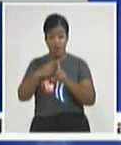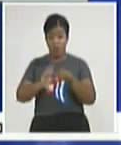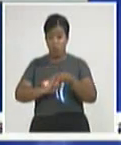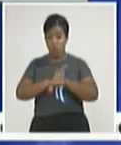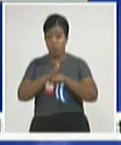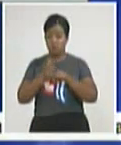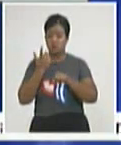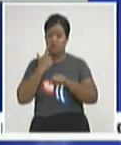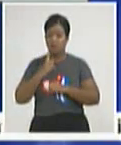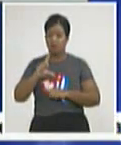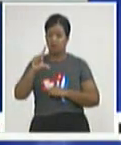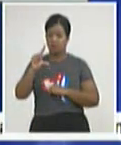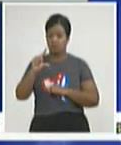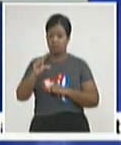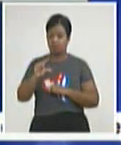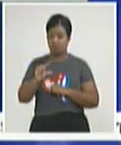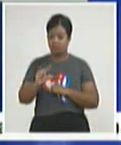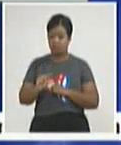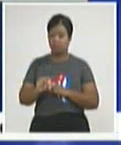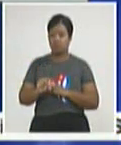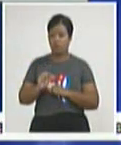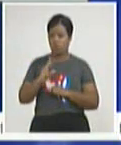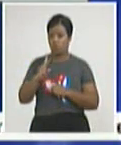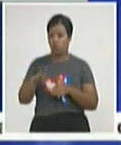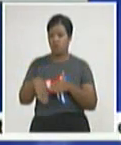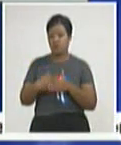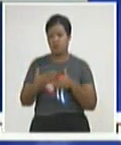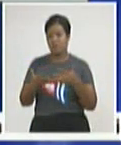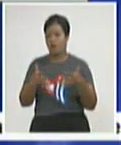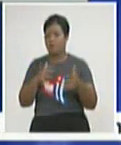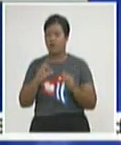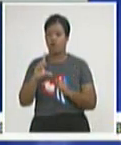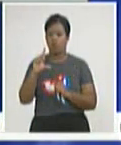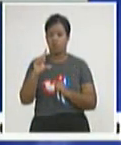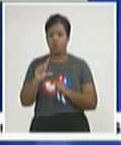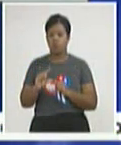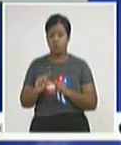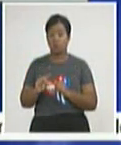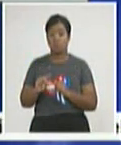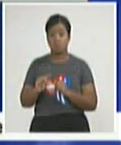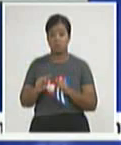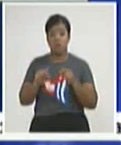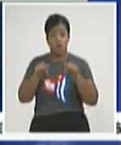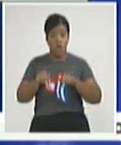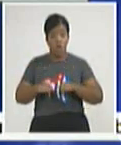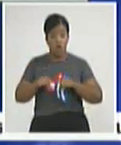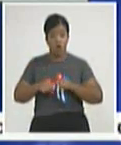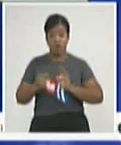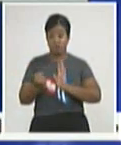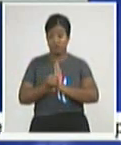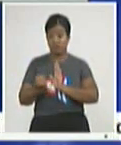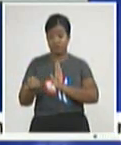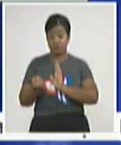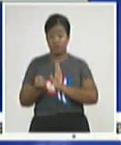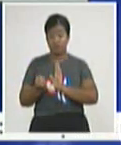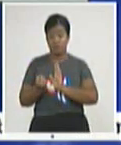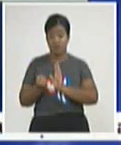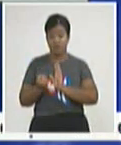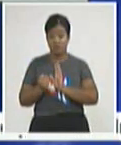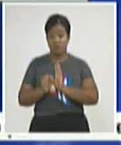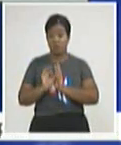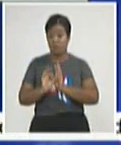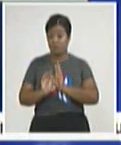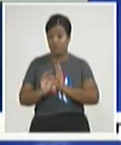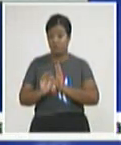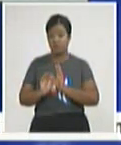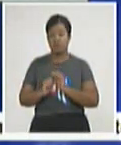más marcada en los últimos 2 días, y que en el día de hoy, pues, de los que se confirmaron ayer, estamos hablando